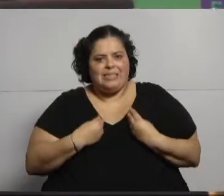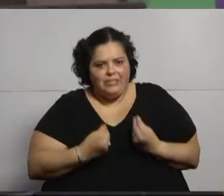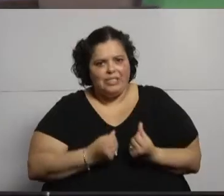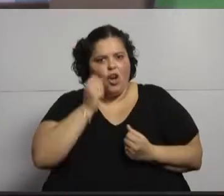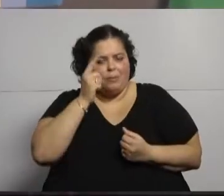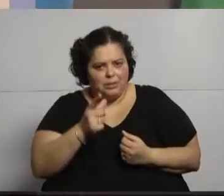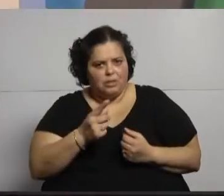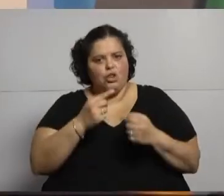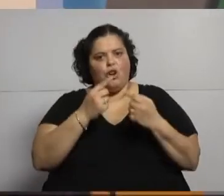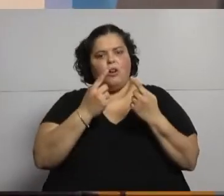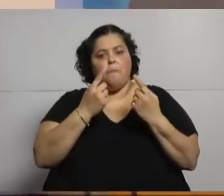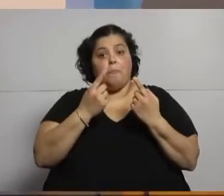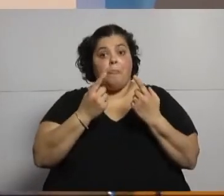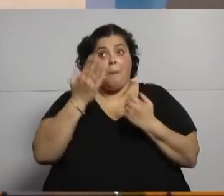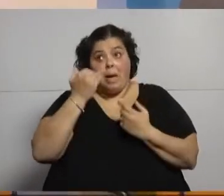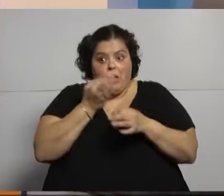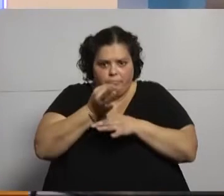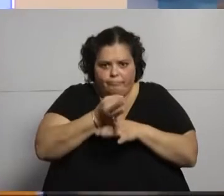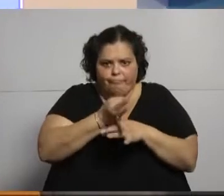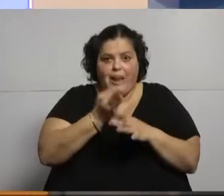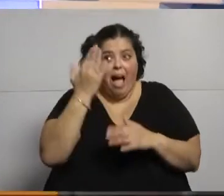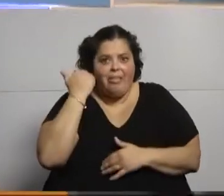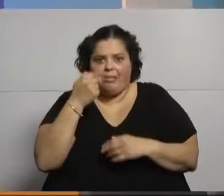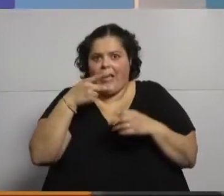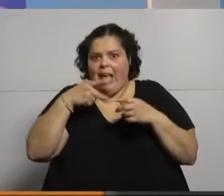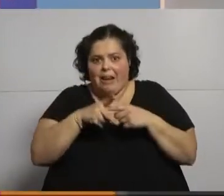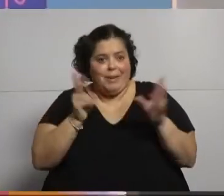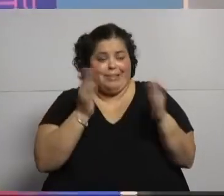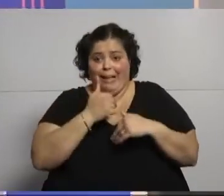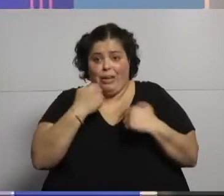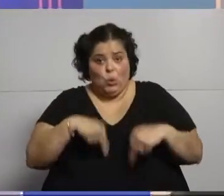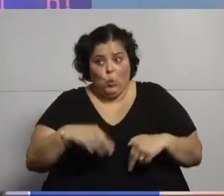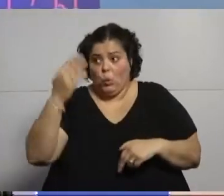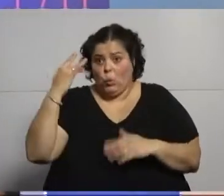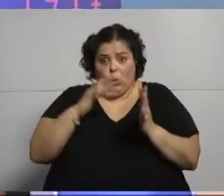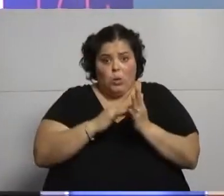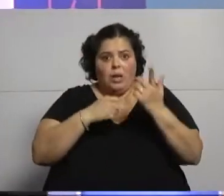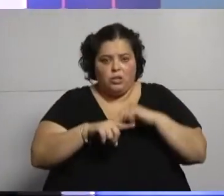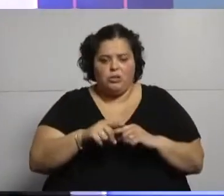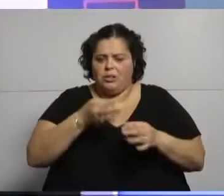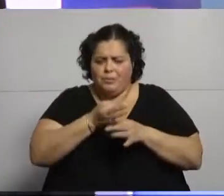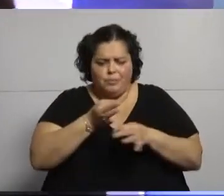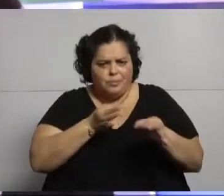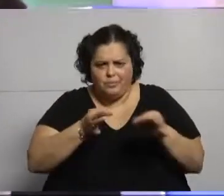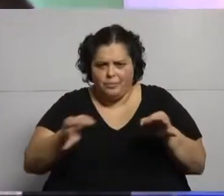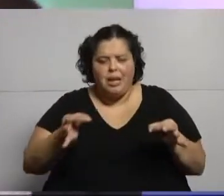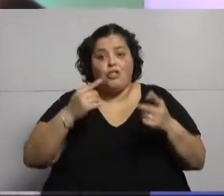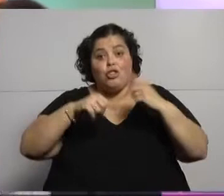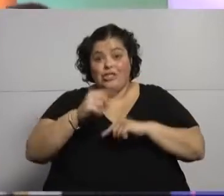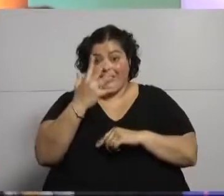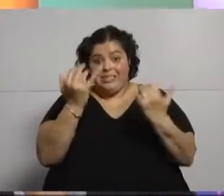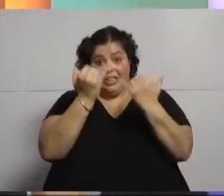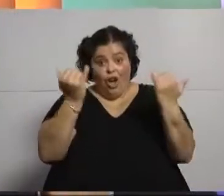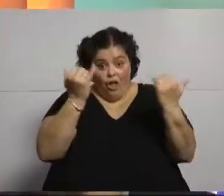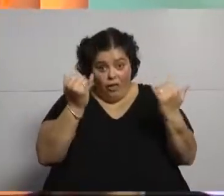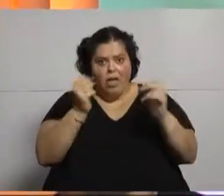aquellas herramientas que tradicionalmente no usábamos. Entonces nos volvimos expertos en 5 días para sacarle el mayor jugo a la suite de